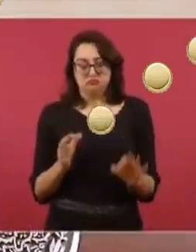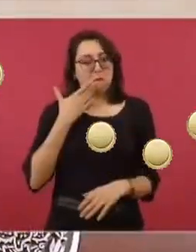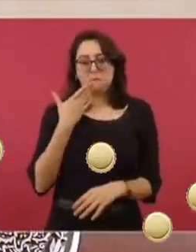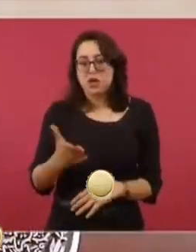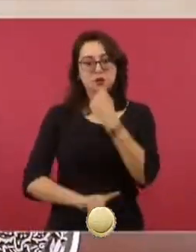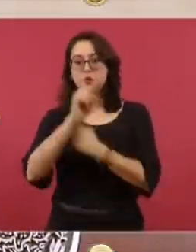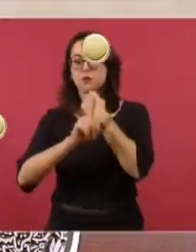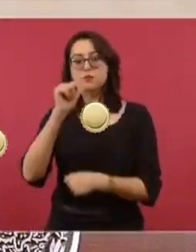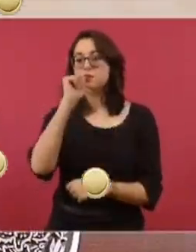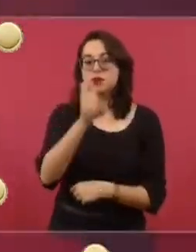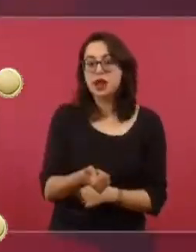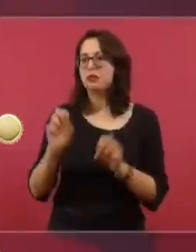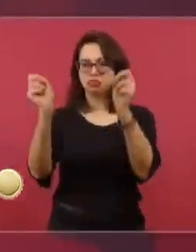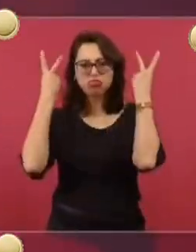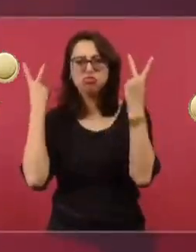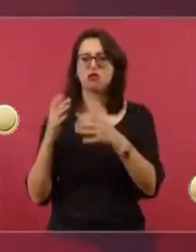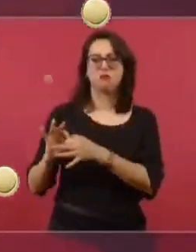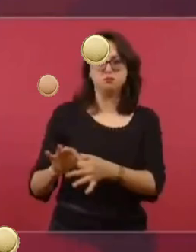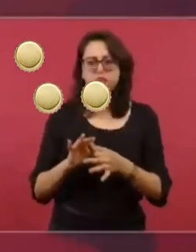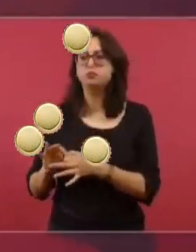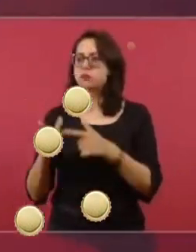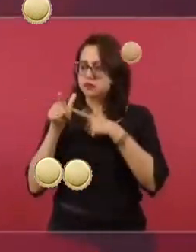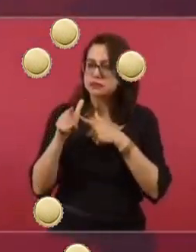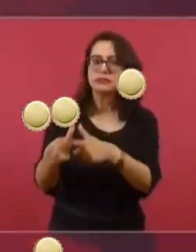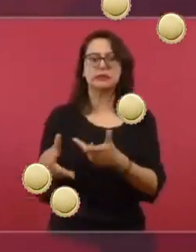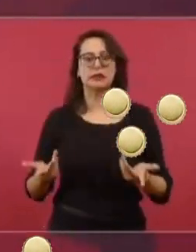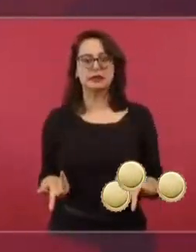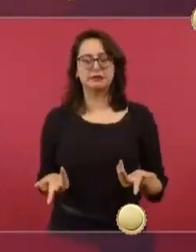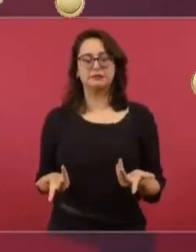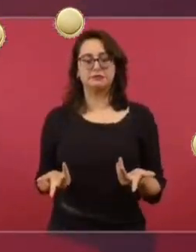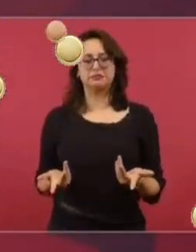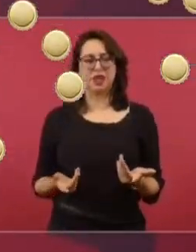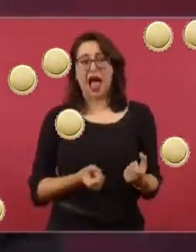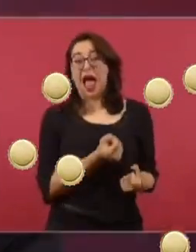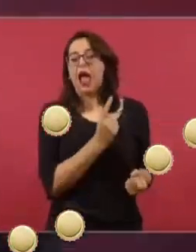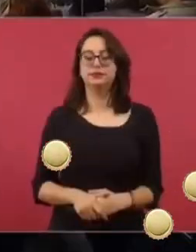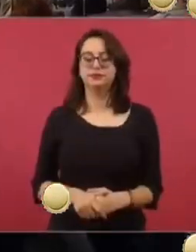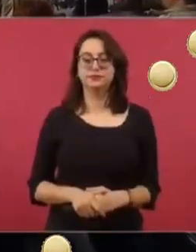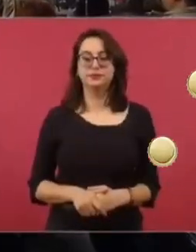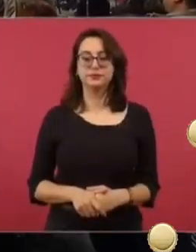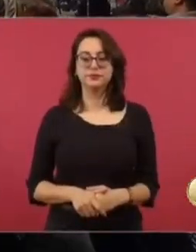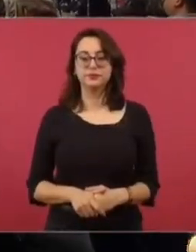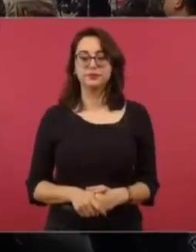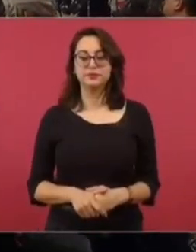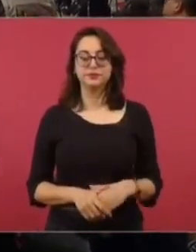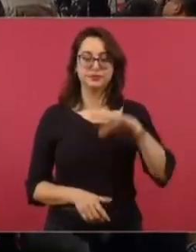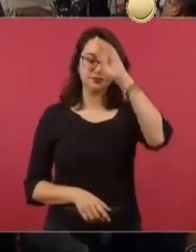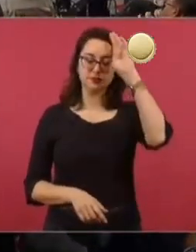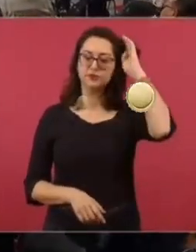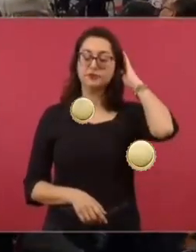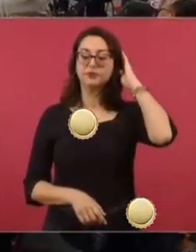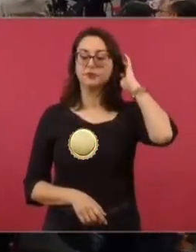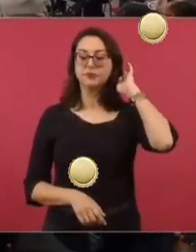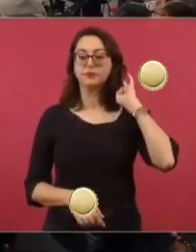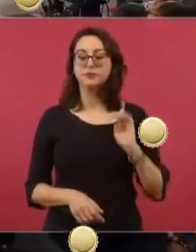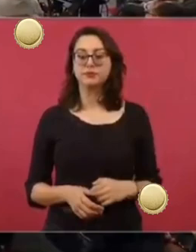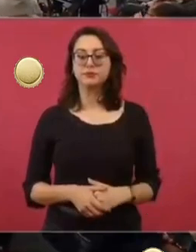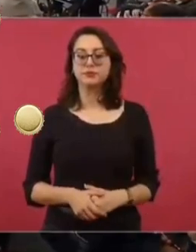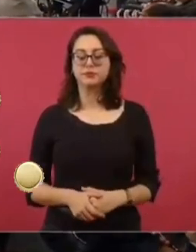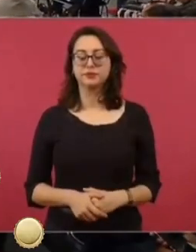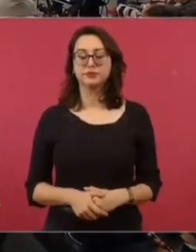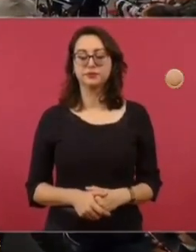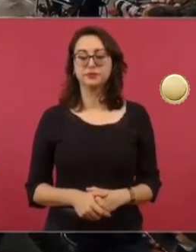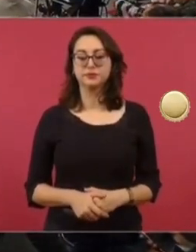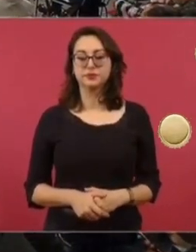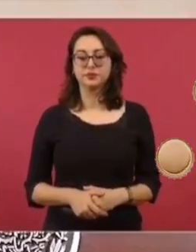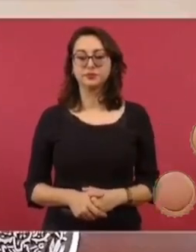resultados. No ha habido rupturas, muy pocas, muy pocas. Y triunfos. Me llama mucho la atención y además, qué bueno, que